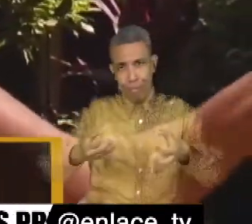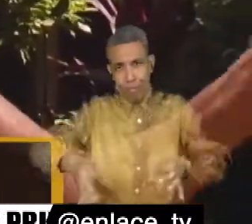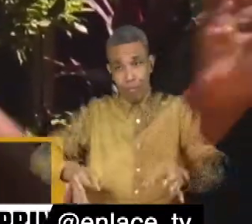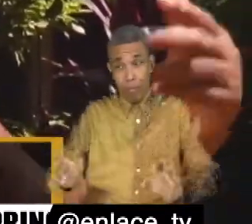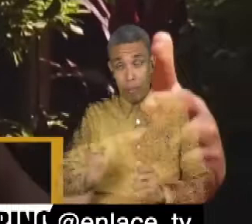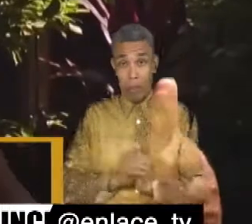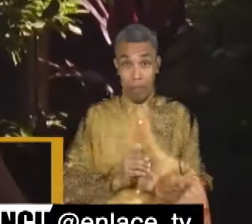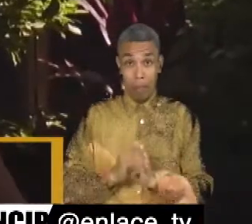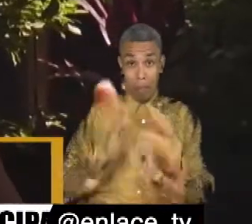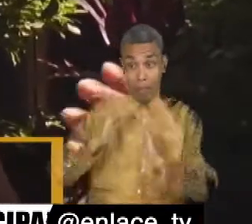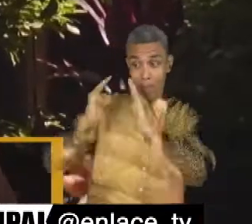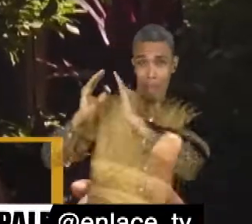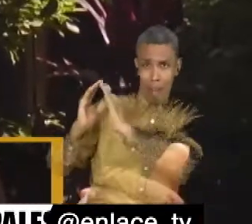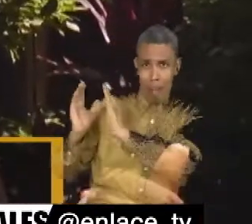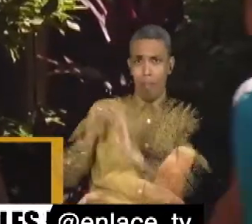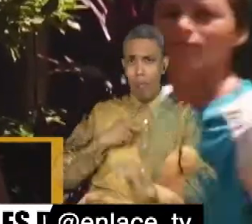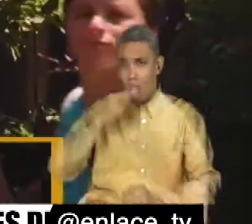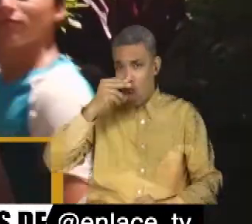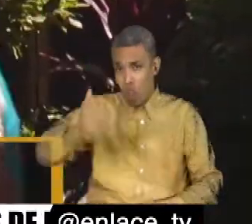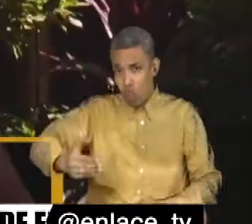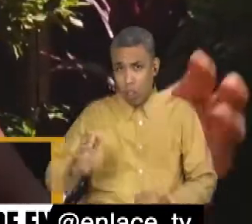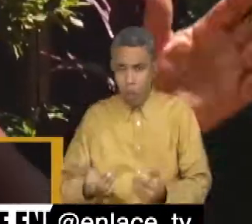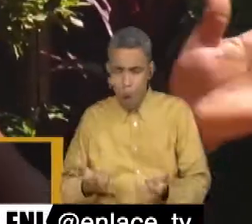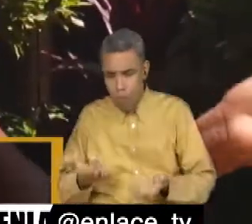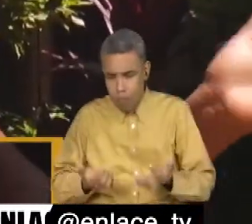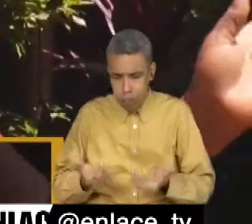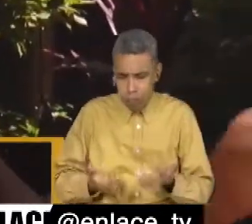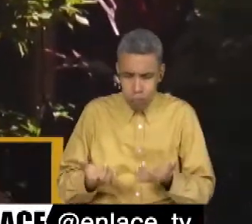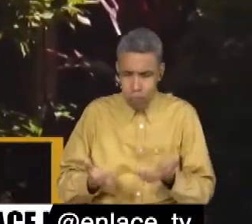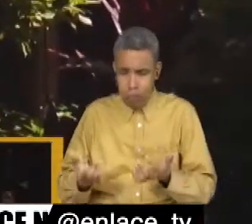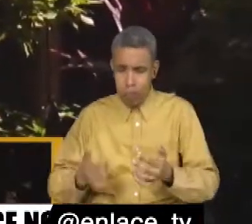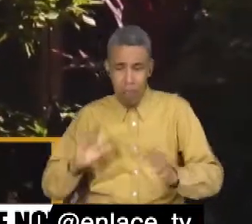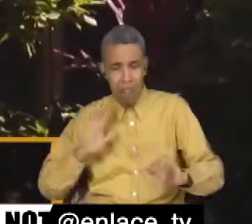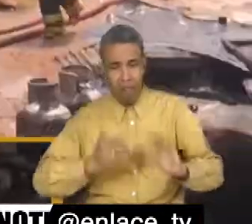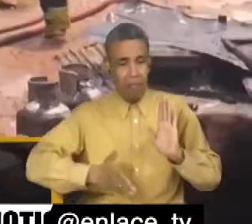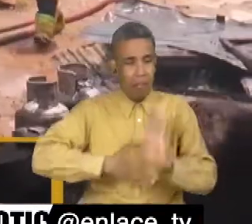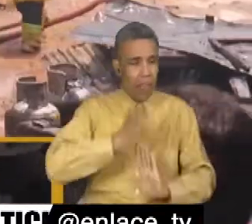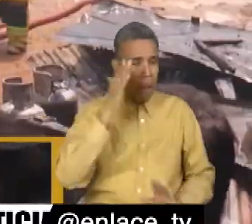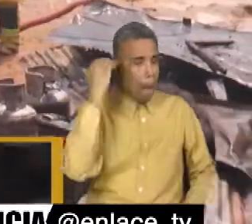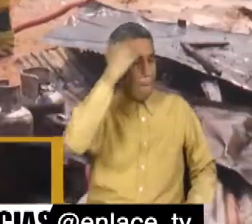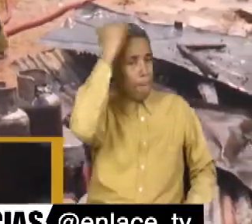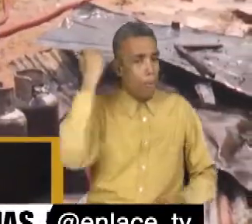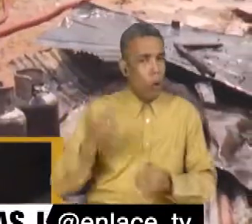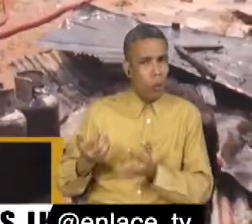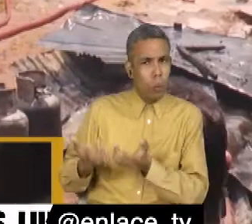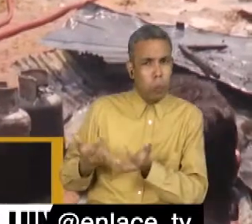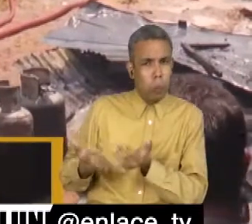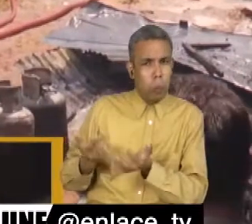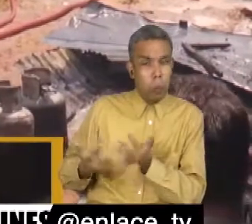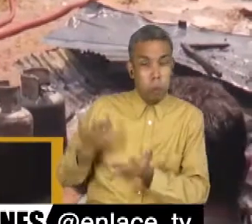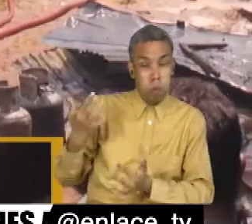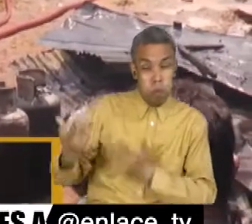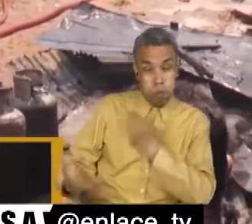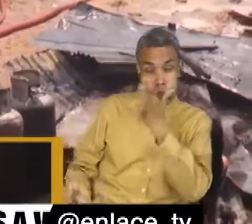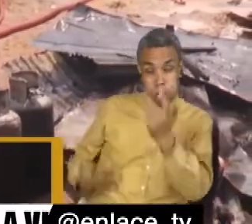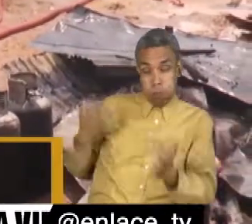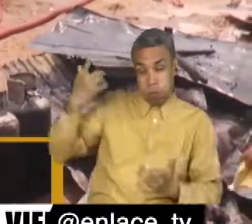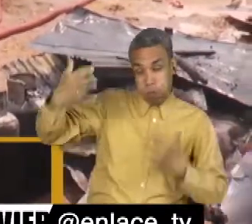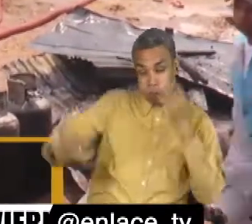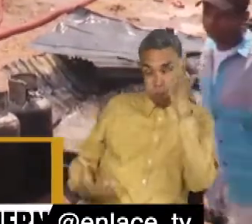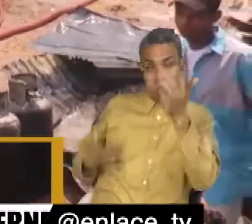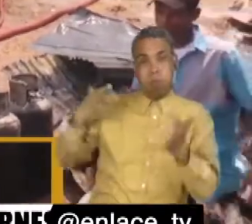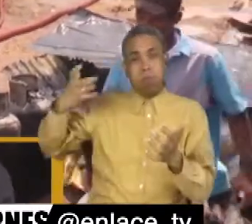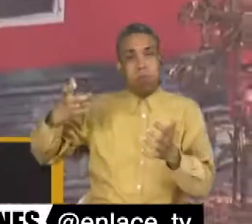Y entonces él estaba cocinando y dejó la estufa prendida, y entonces el incendio empezó por ahí. De acuerdo con esta vecina, el menor hijo de Pacho, el vendedor de